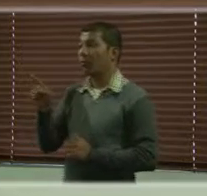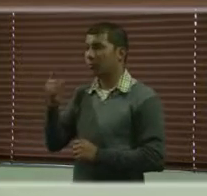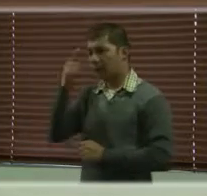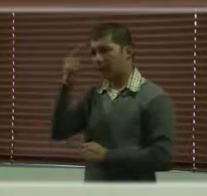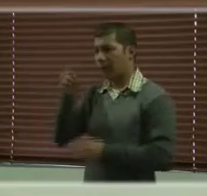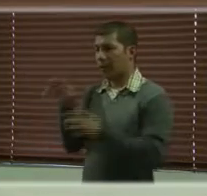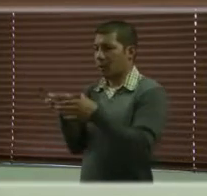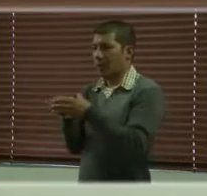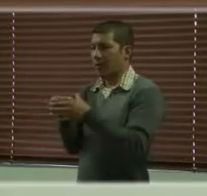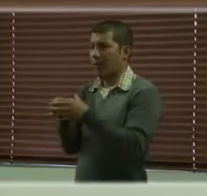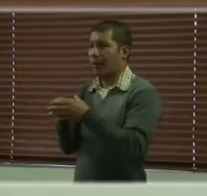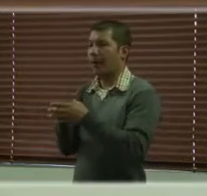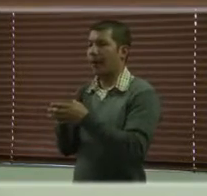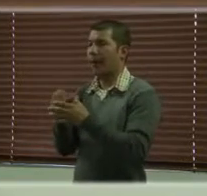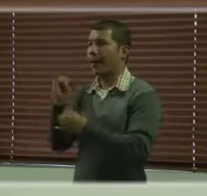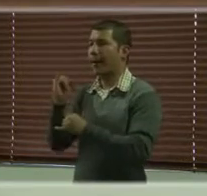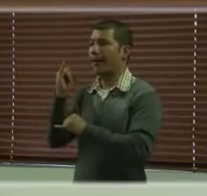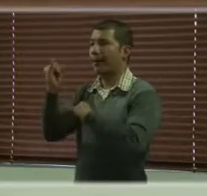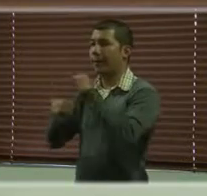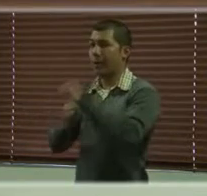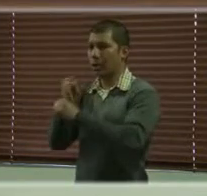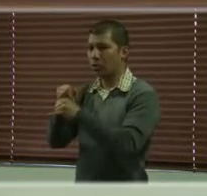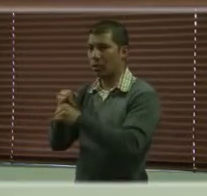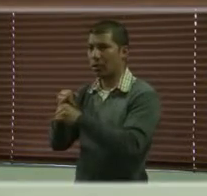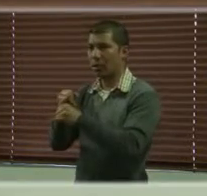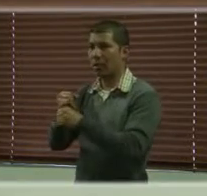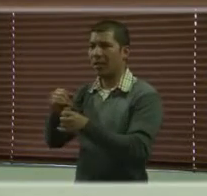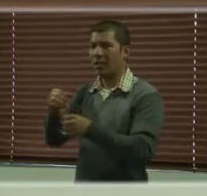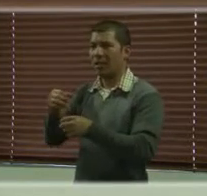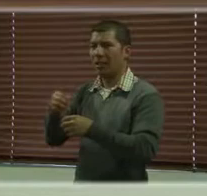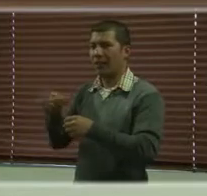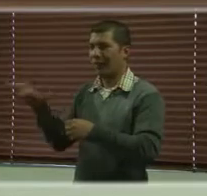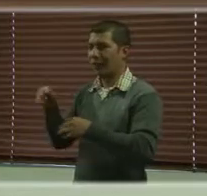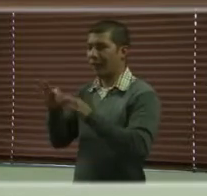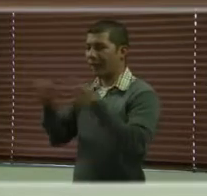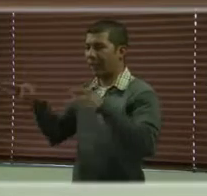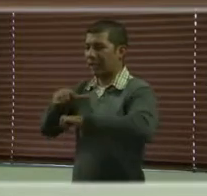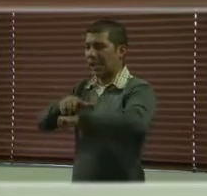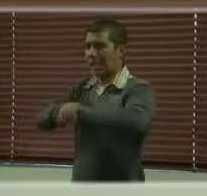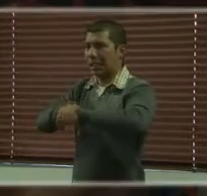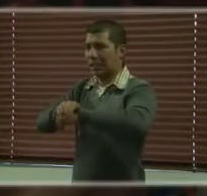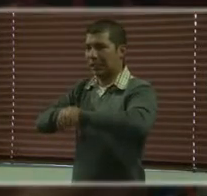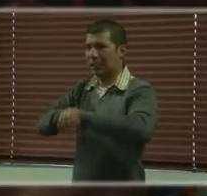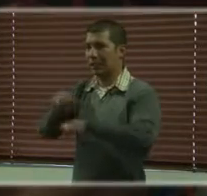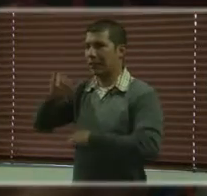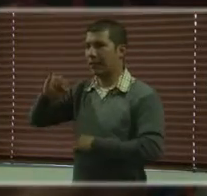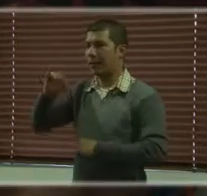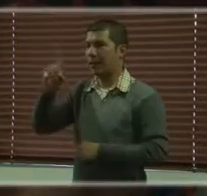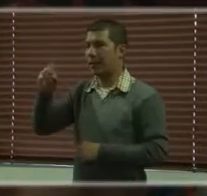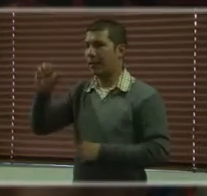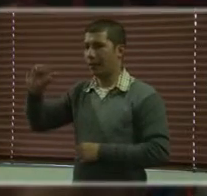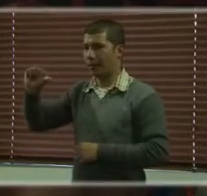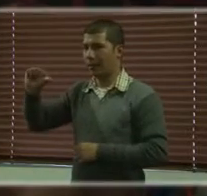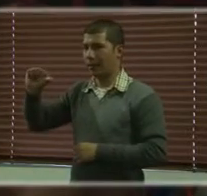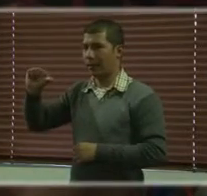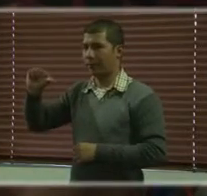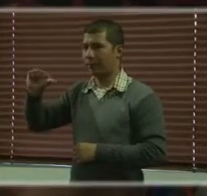disability aliens el la alianza internacional de discapacidad sus siglas son ida y da idea